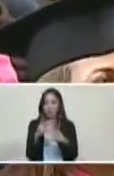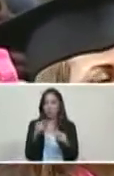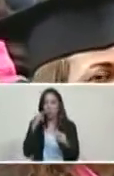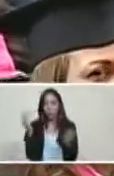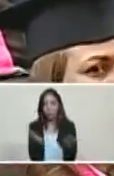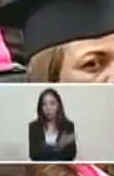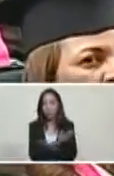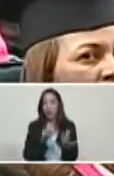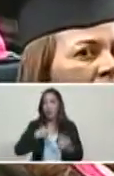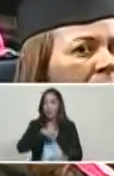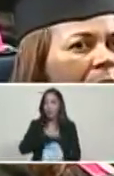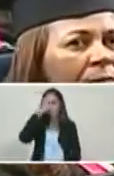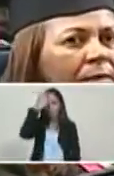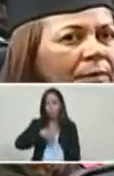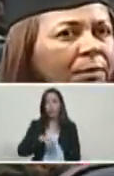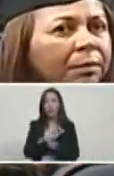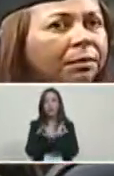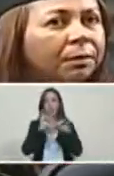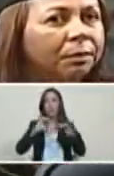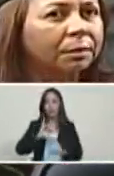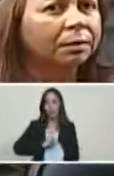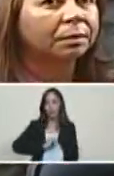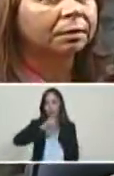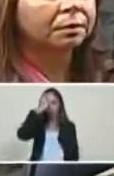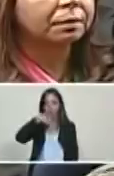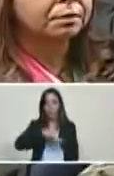un proceso independentista.